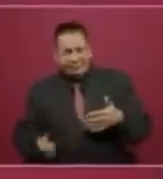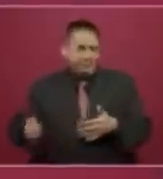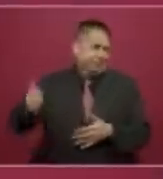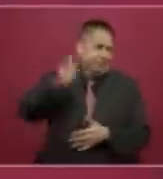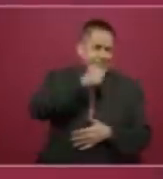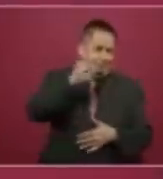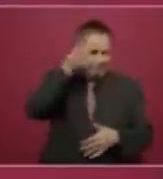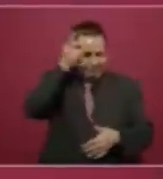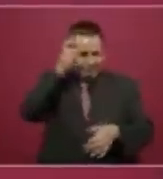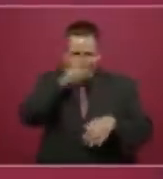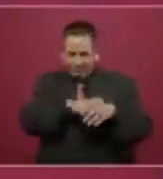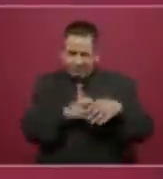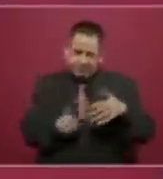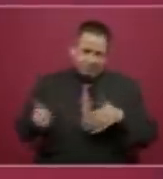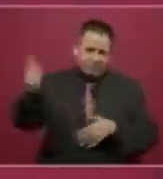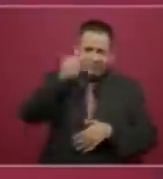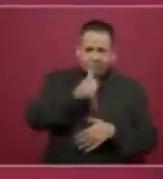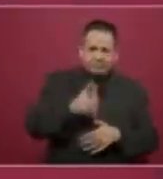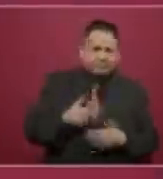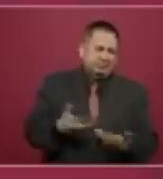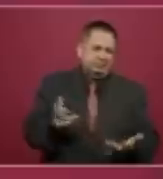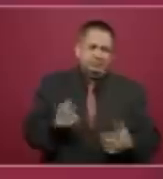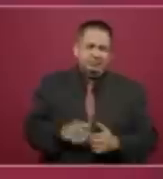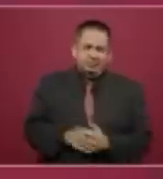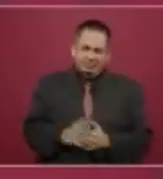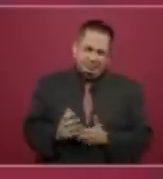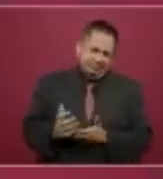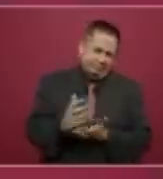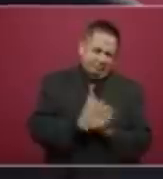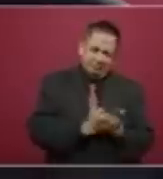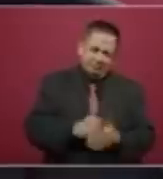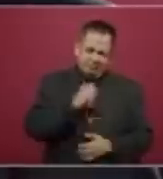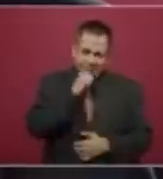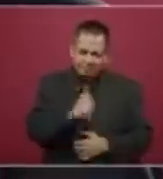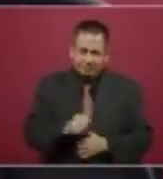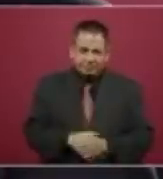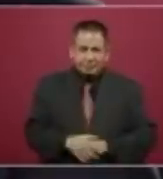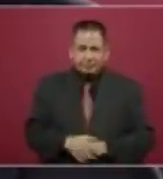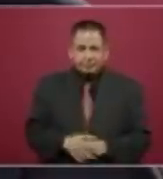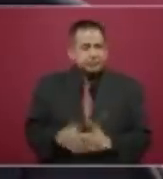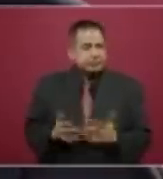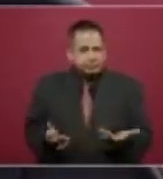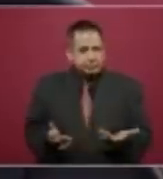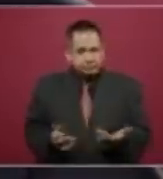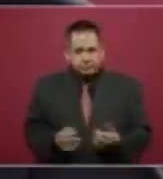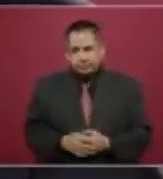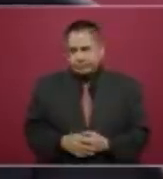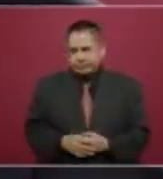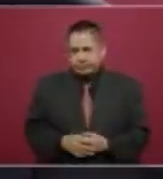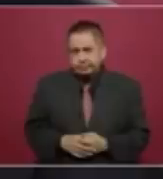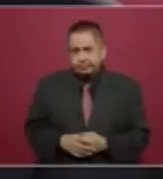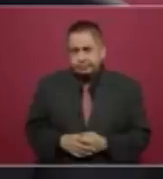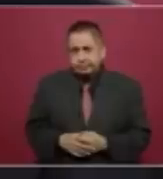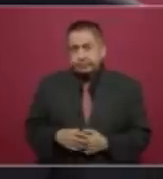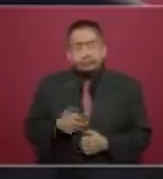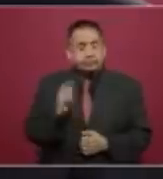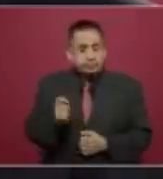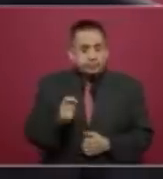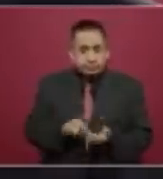mero arriba en los medios, pues ahí sí ganan muy bien. Entonces, en el